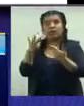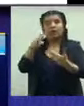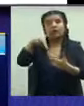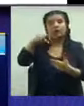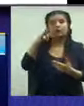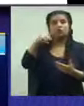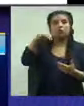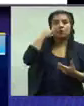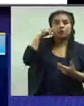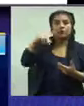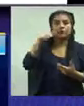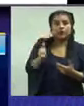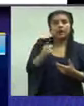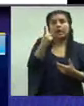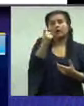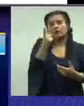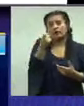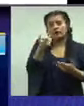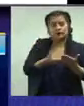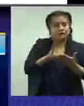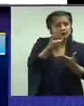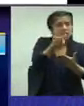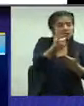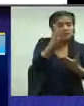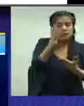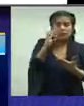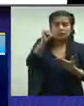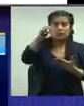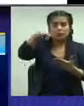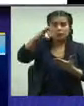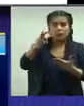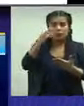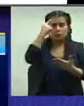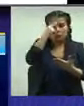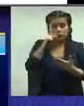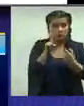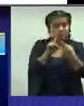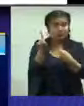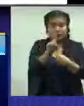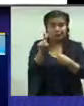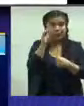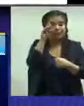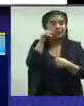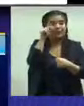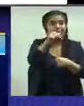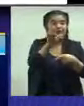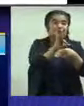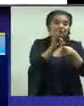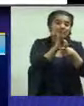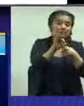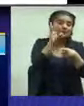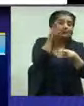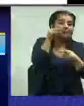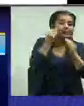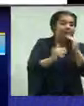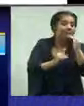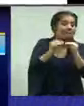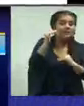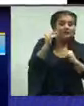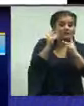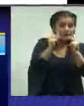uno diría, pues tiene una cola por bonificaciones, pero esto es funcionamiento. ¿Por qué ese crecimiento tan violento en sus